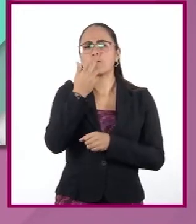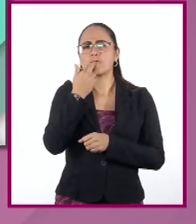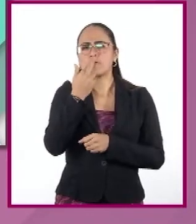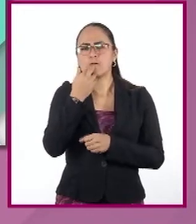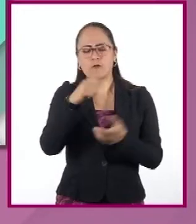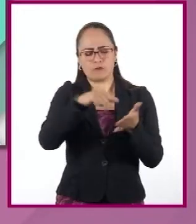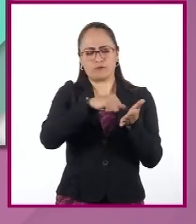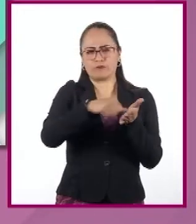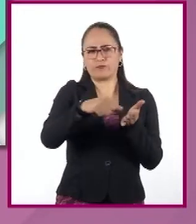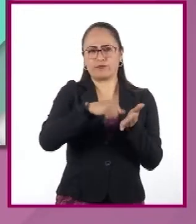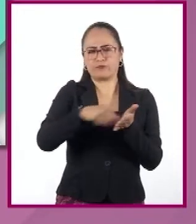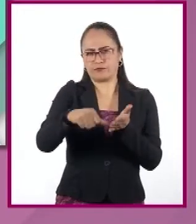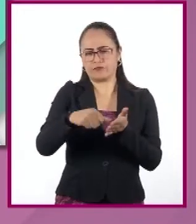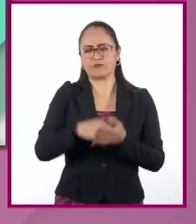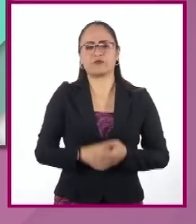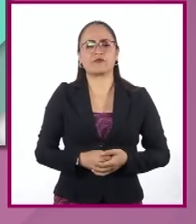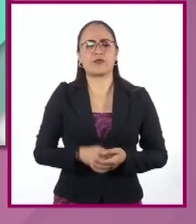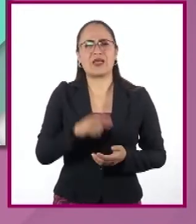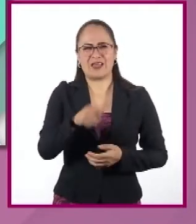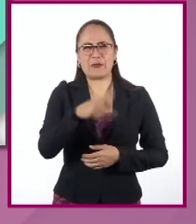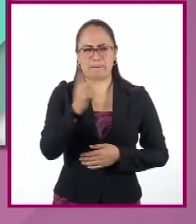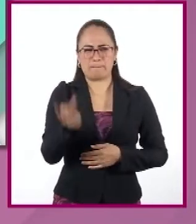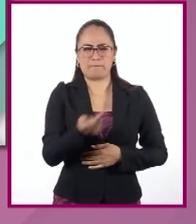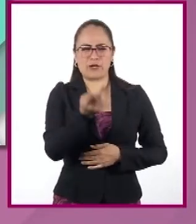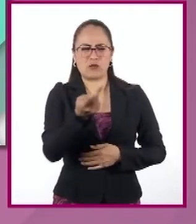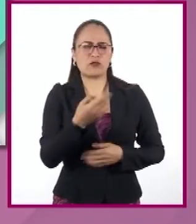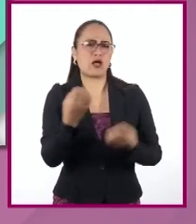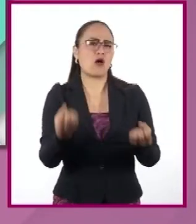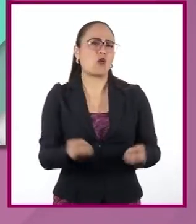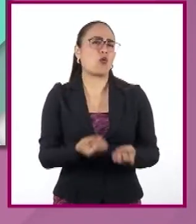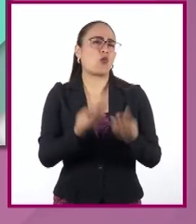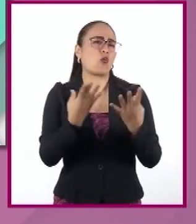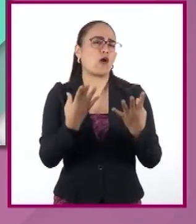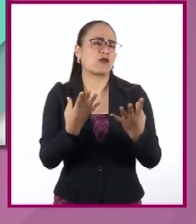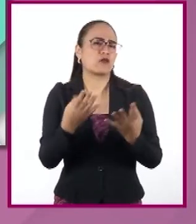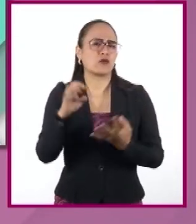problema se hace mención en la pregunta: ¿cuánto ahorró Eduardo?